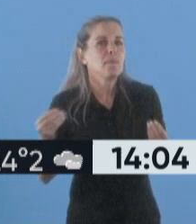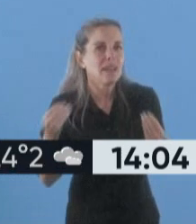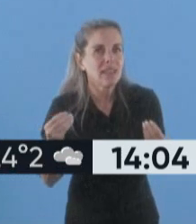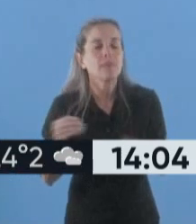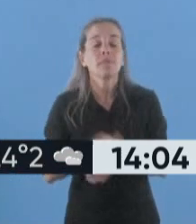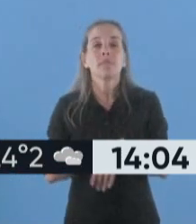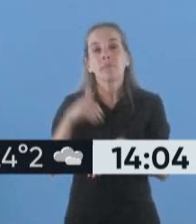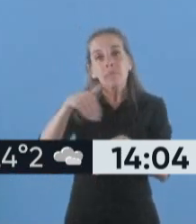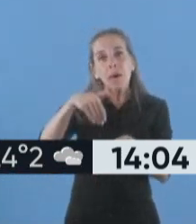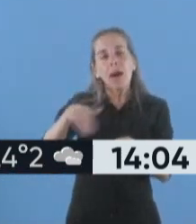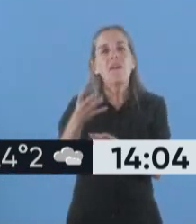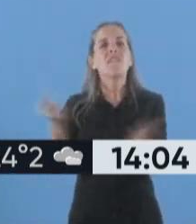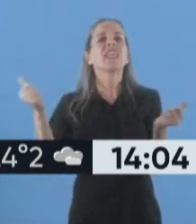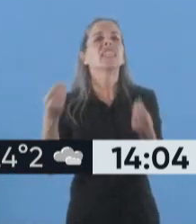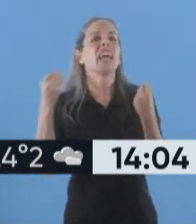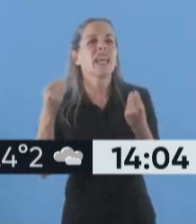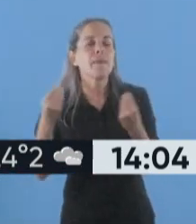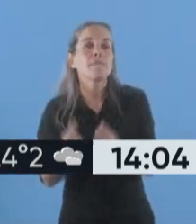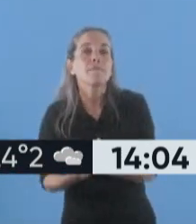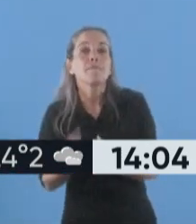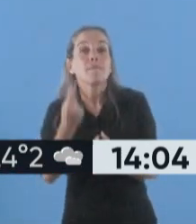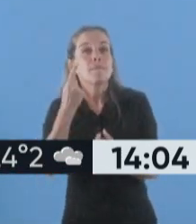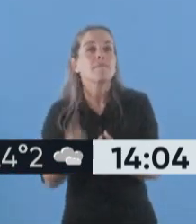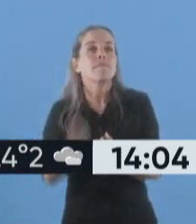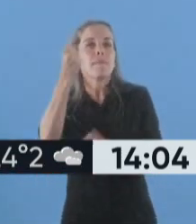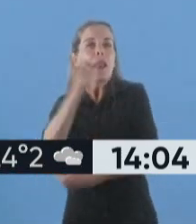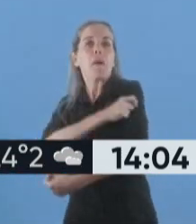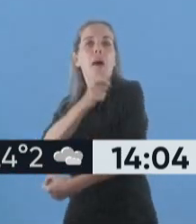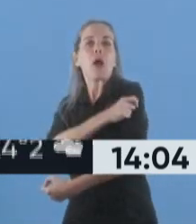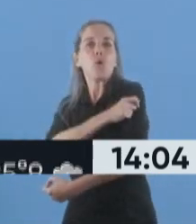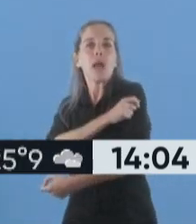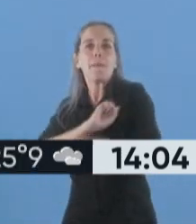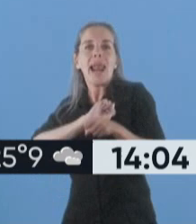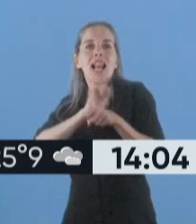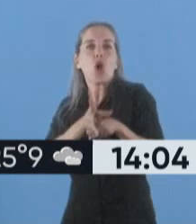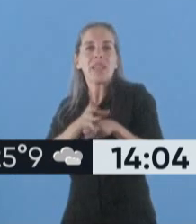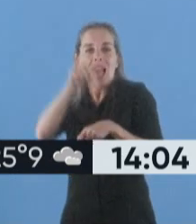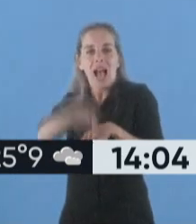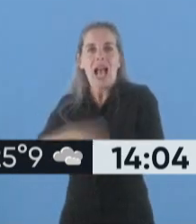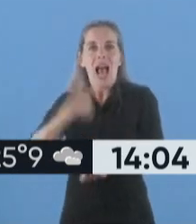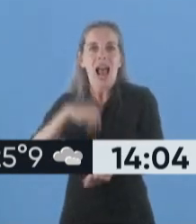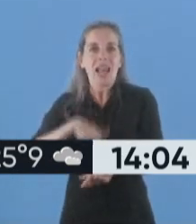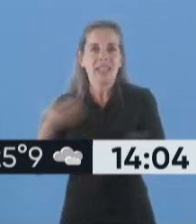terminando de hacer la primera vacuna para el COVID en la Argentina.